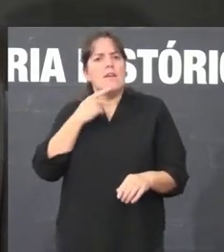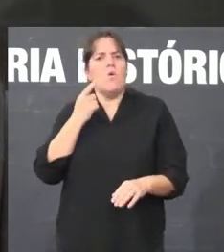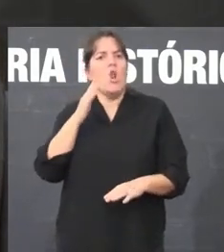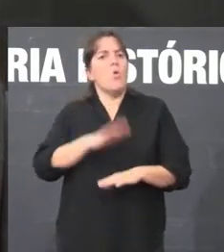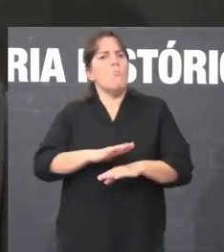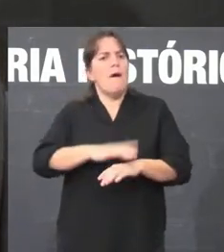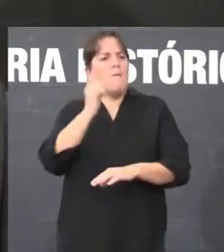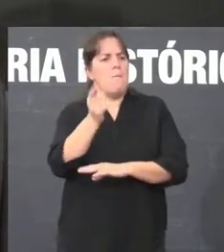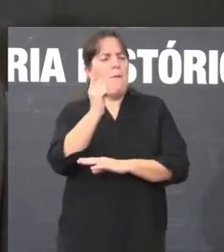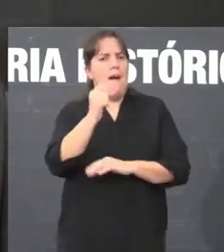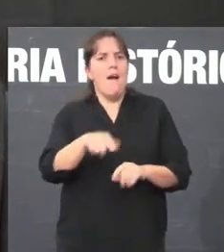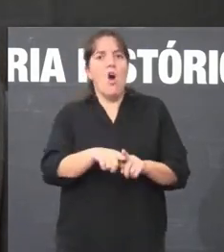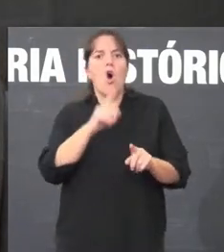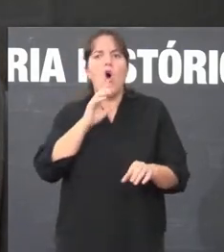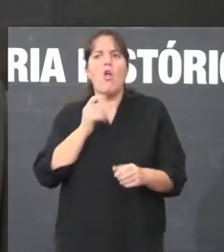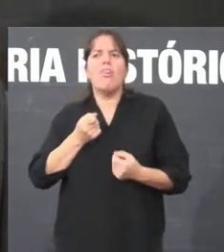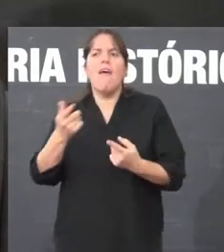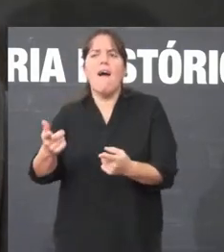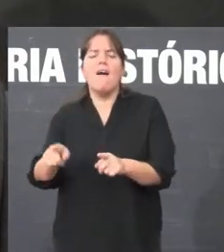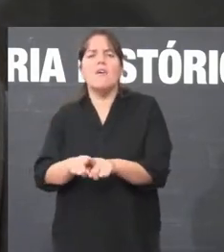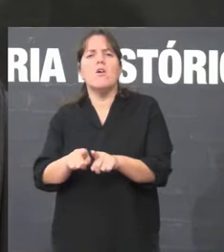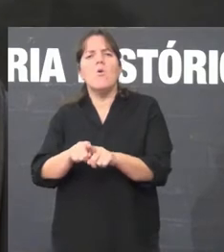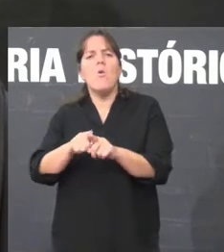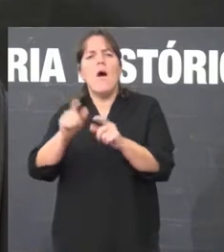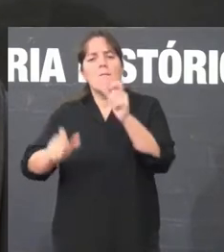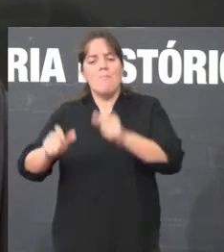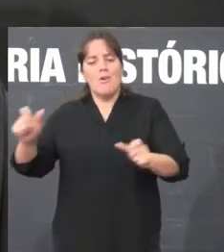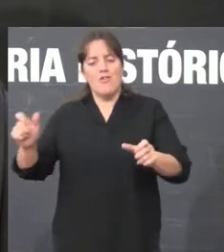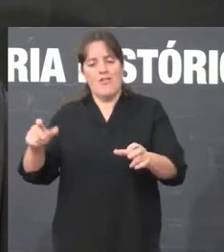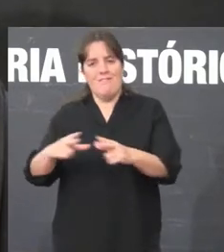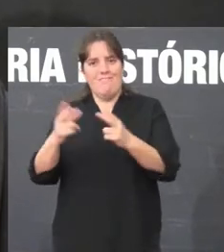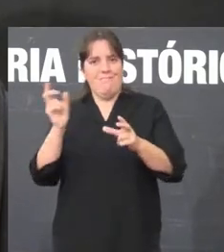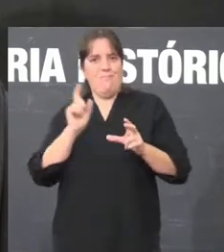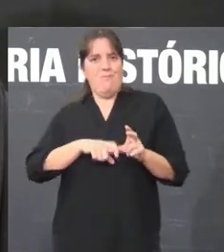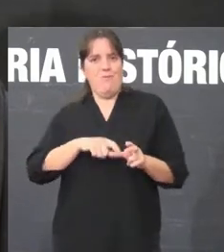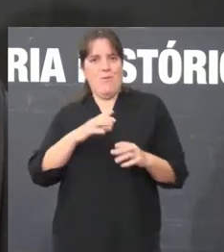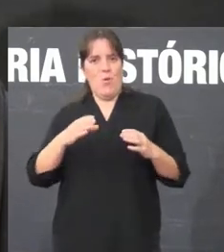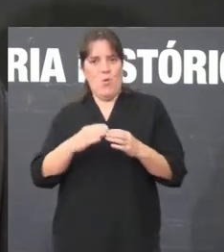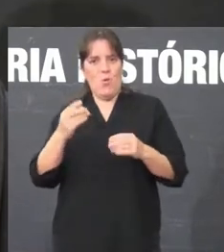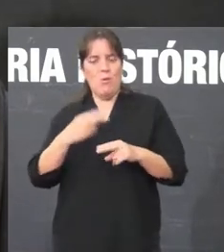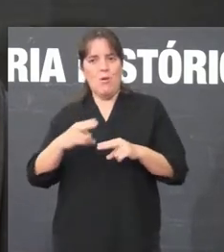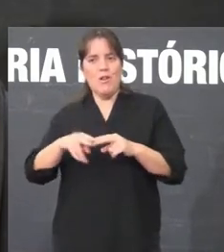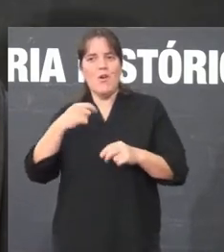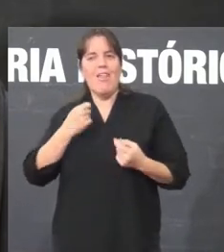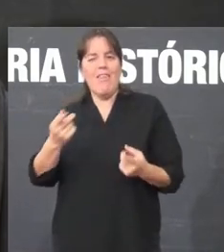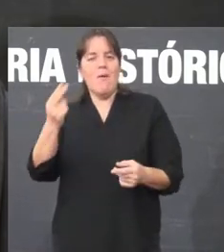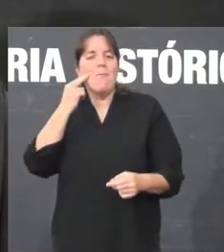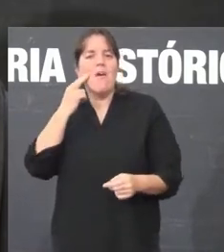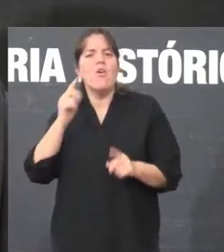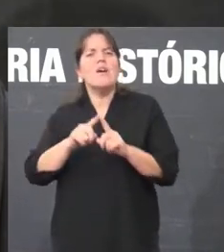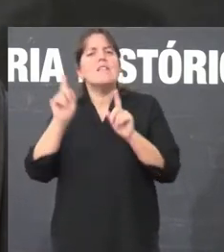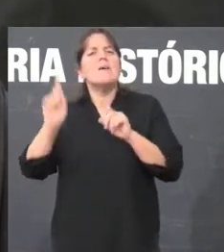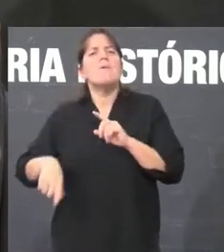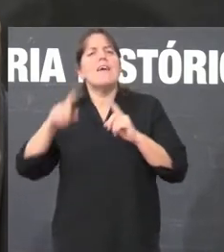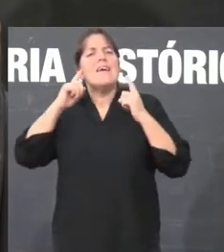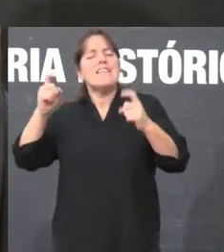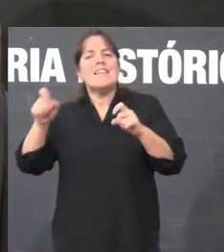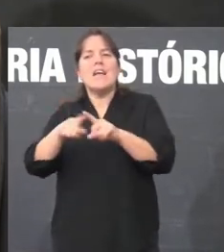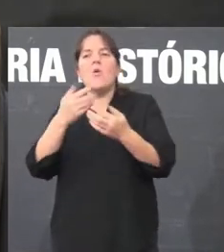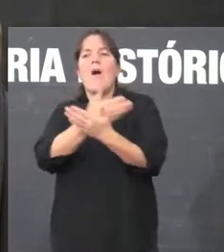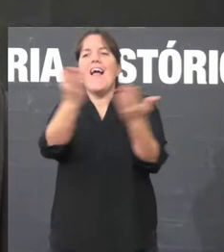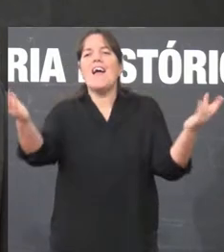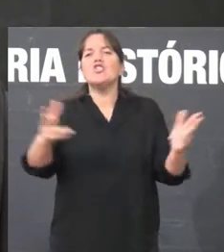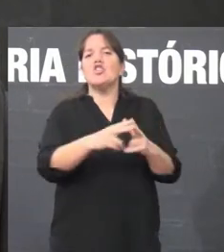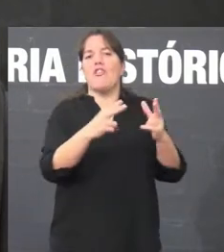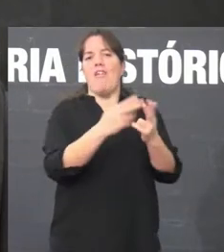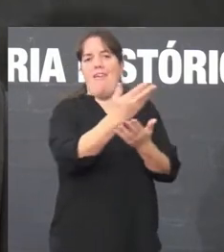meter medo entre a nosa militancia para que non defendamos o noso proxecto político, ao mesmo tempo intentan inocular medo na sociedade galega,